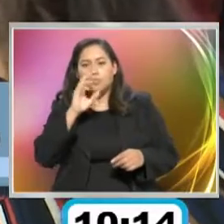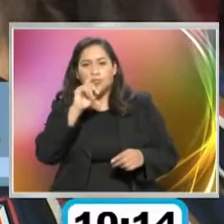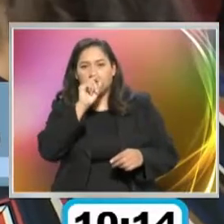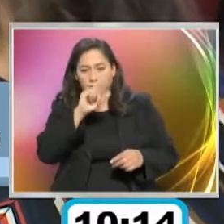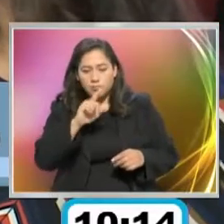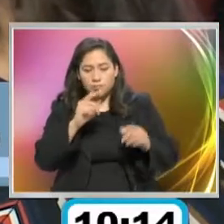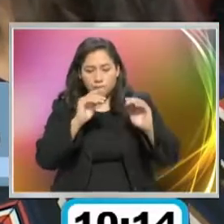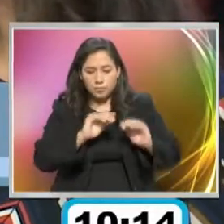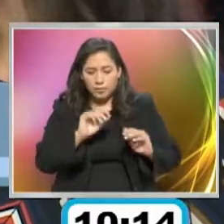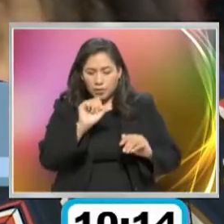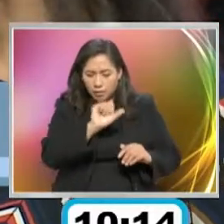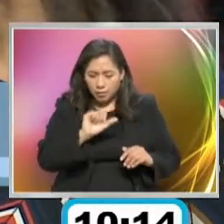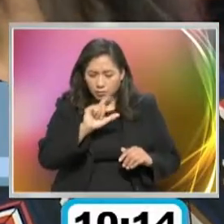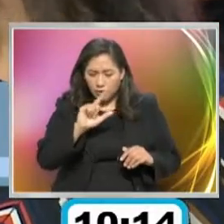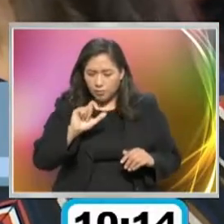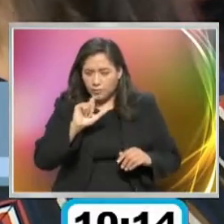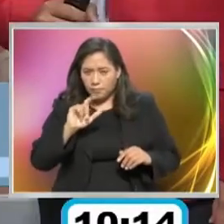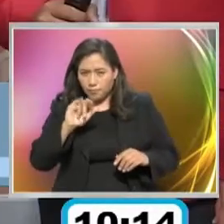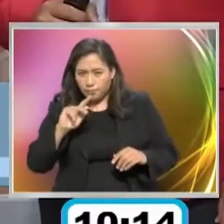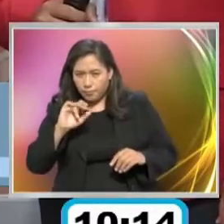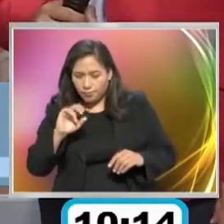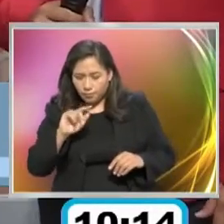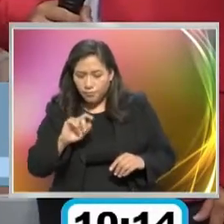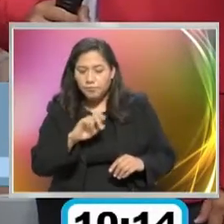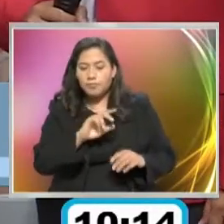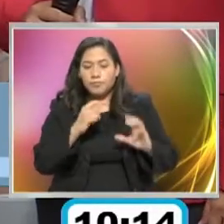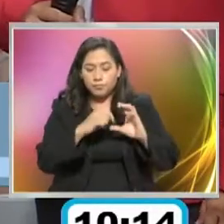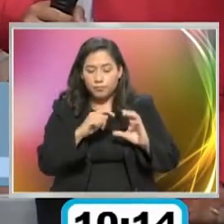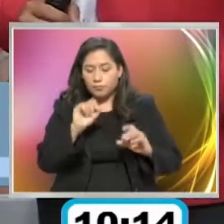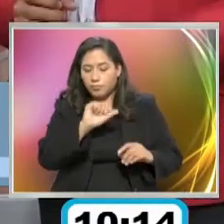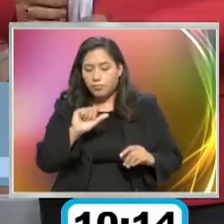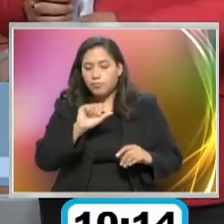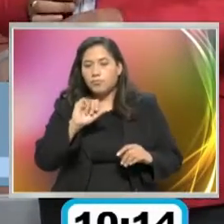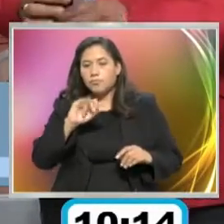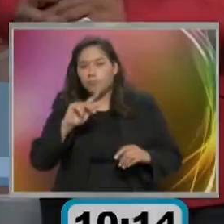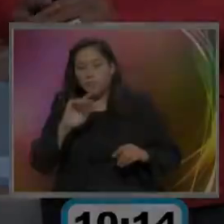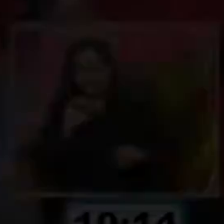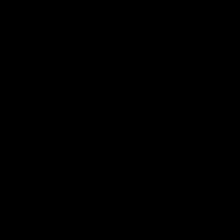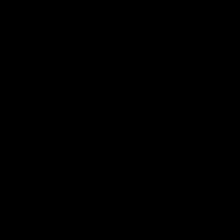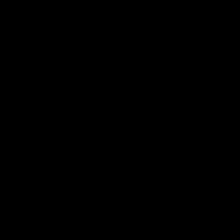Instagram estamos como @laimponente, en Twitter como Imponente BJ. Perfecto.